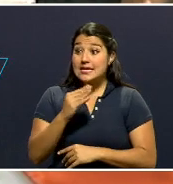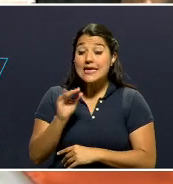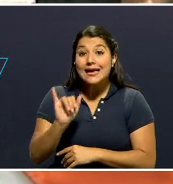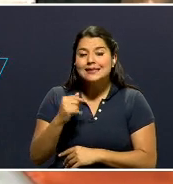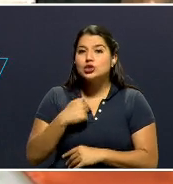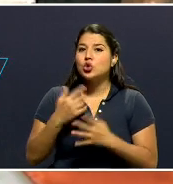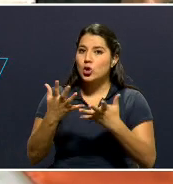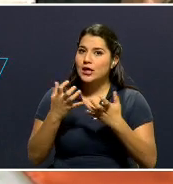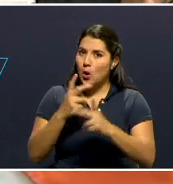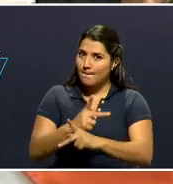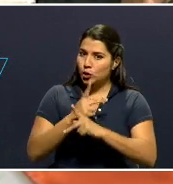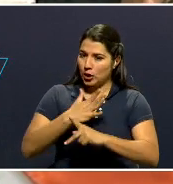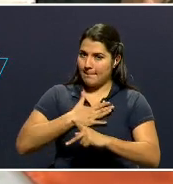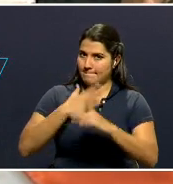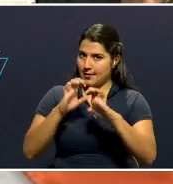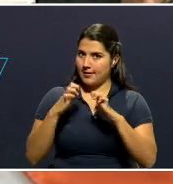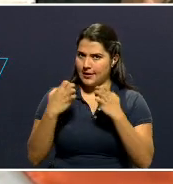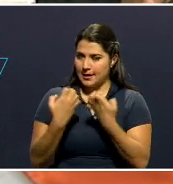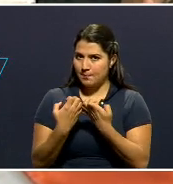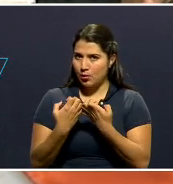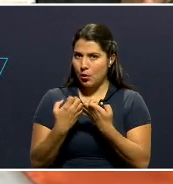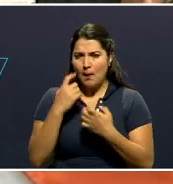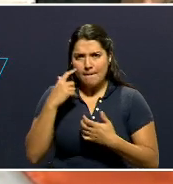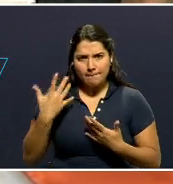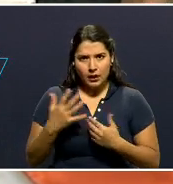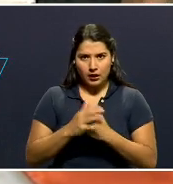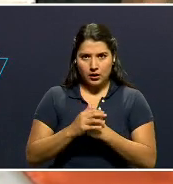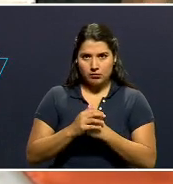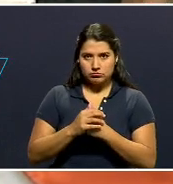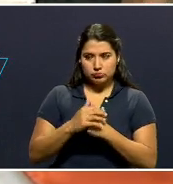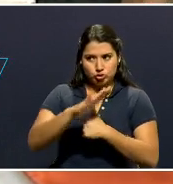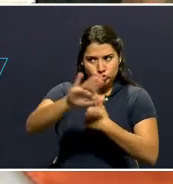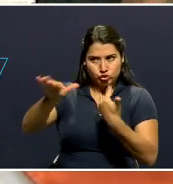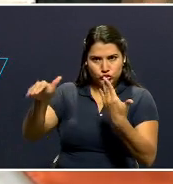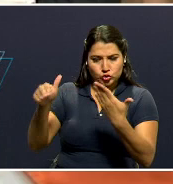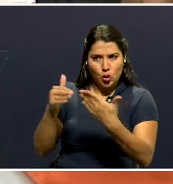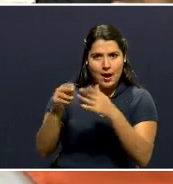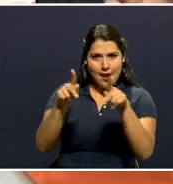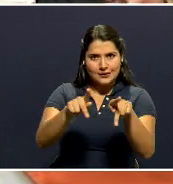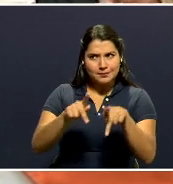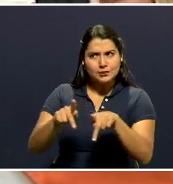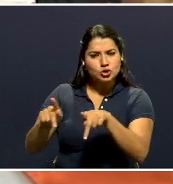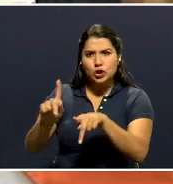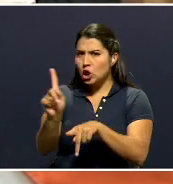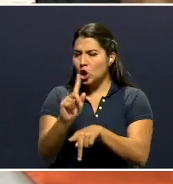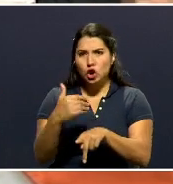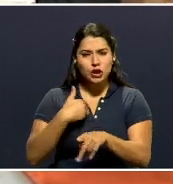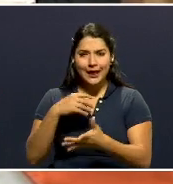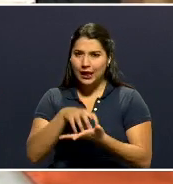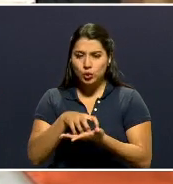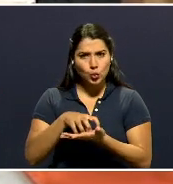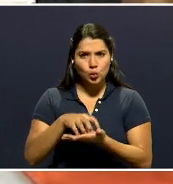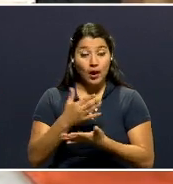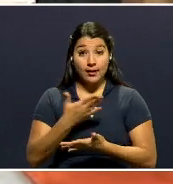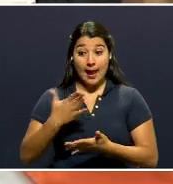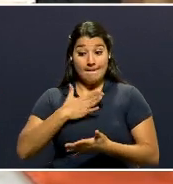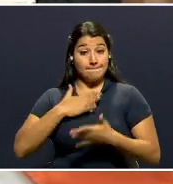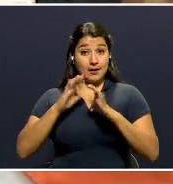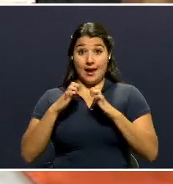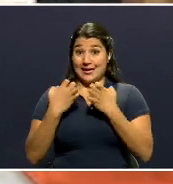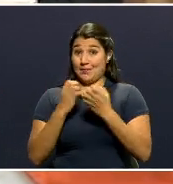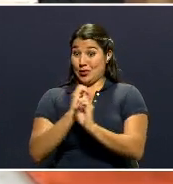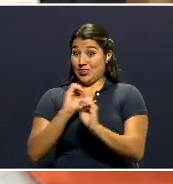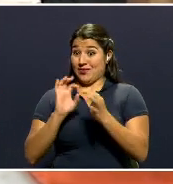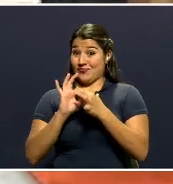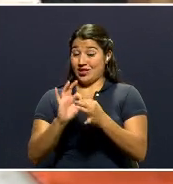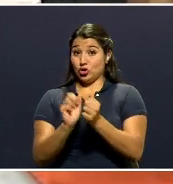aquí proteger a mi equipo, para que ante la luz pública no quede ni una duda de que sencillamente mi equipo nada tuvo